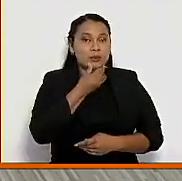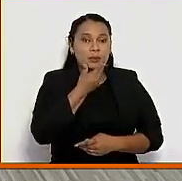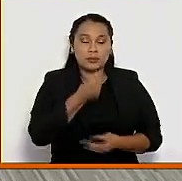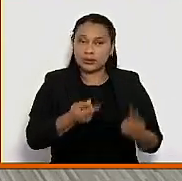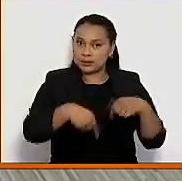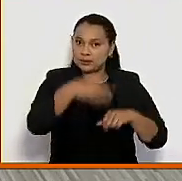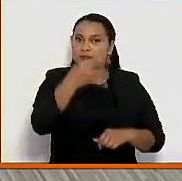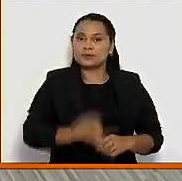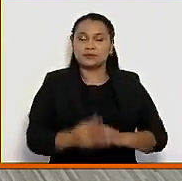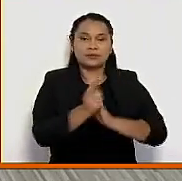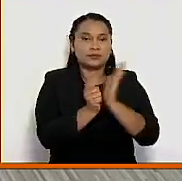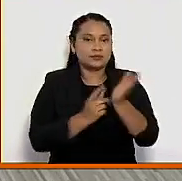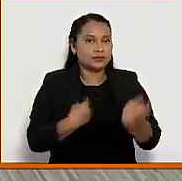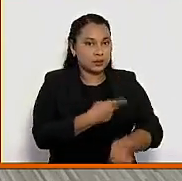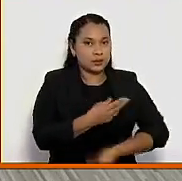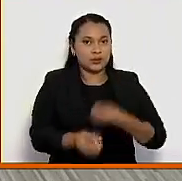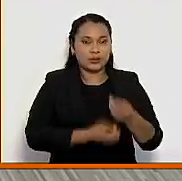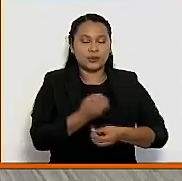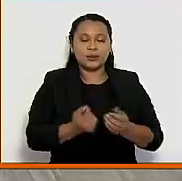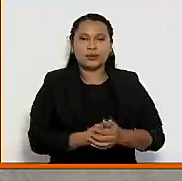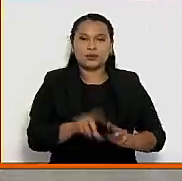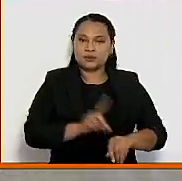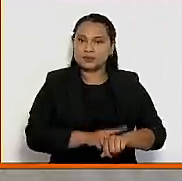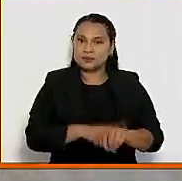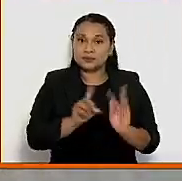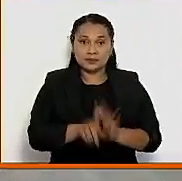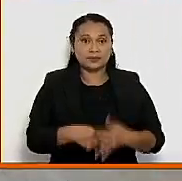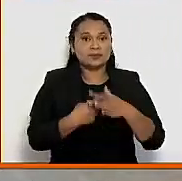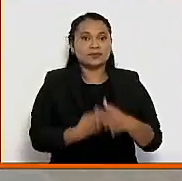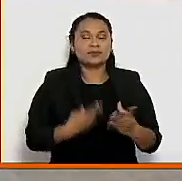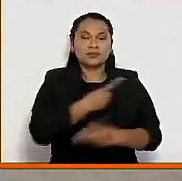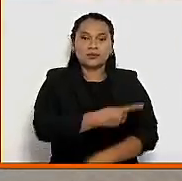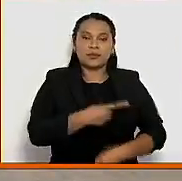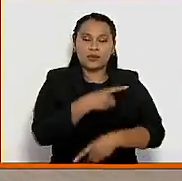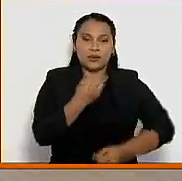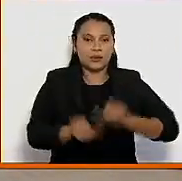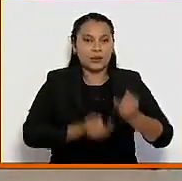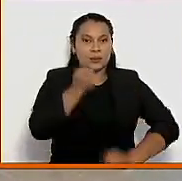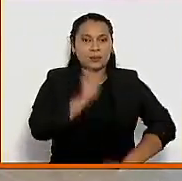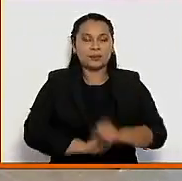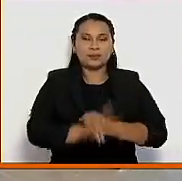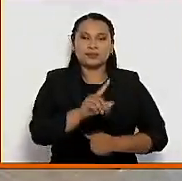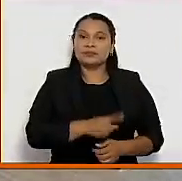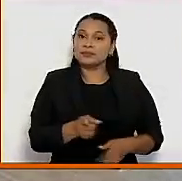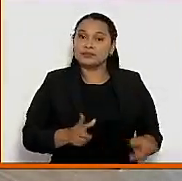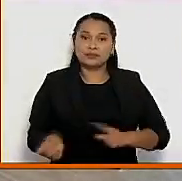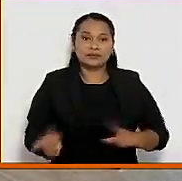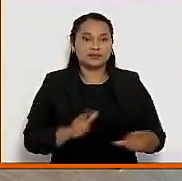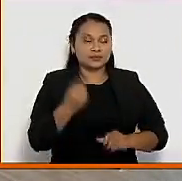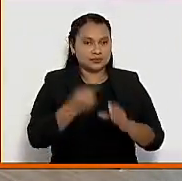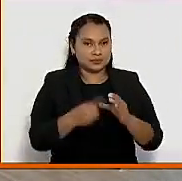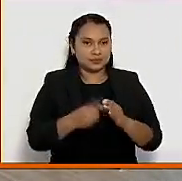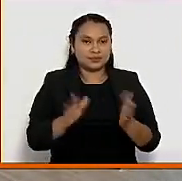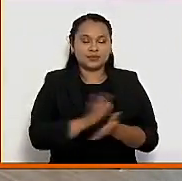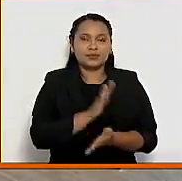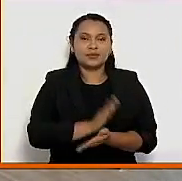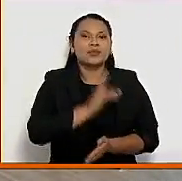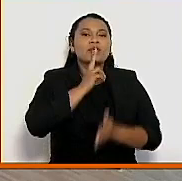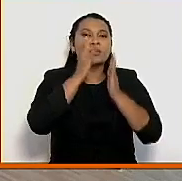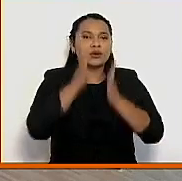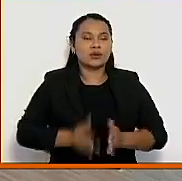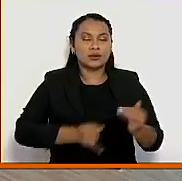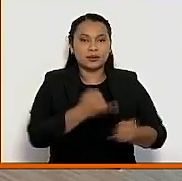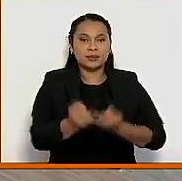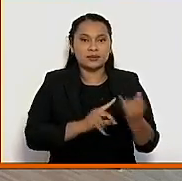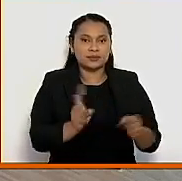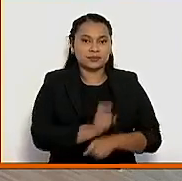certificar cada uno de nuestros juegos. Iniciamos la diversión con premiados. Espero tengas la guía catracha en mano para que juegues y ganes. A lo catracho. Y antes de conocer